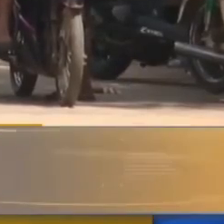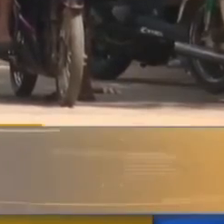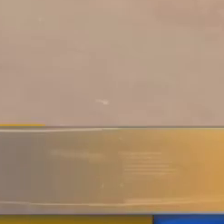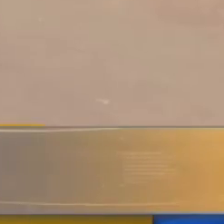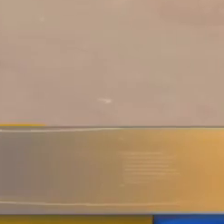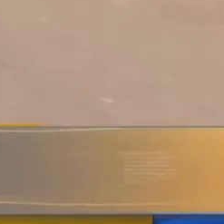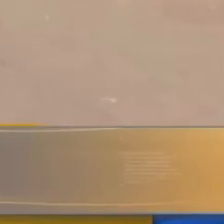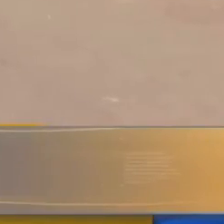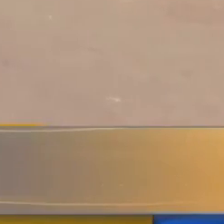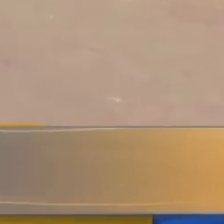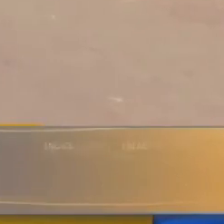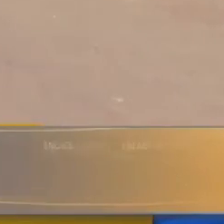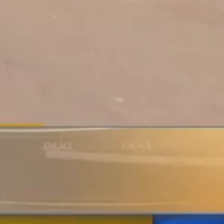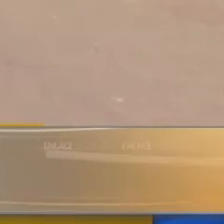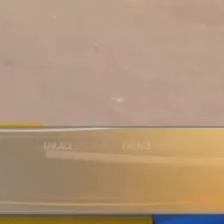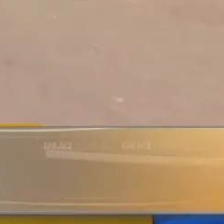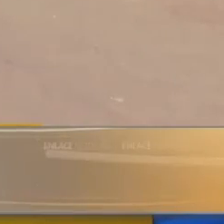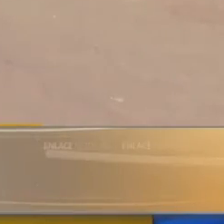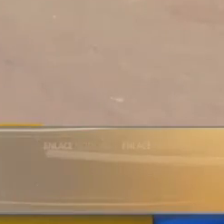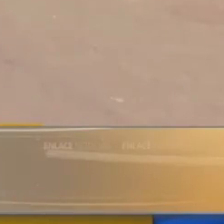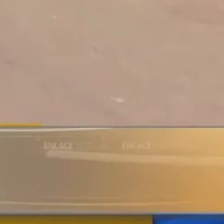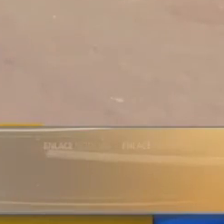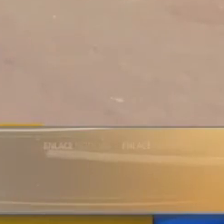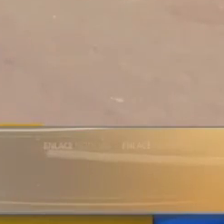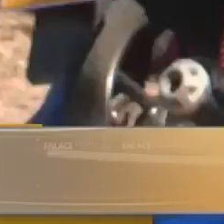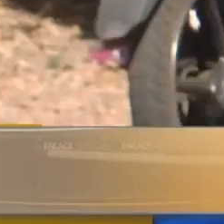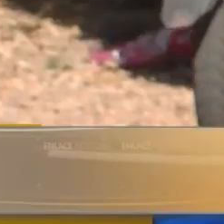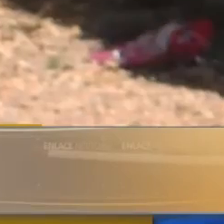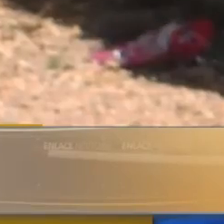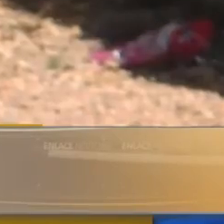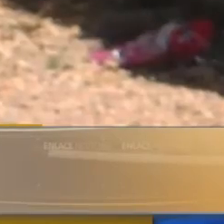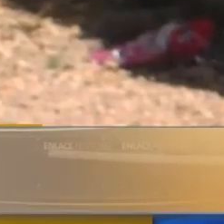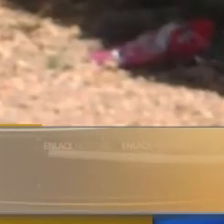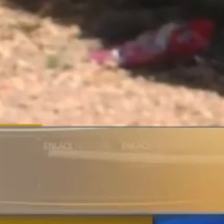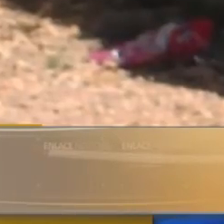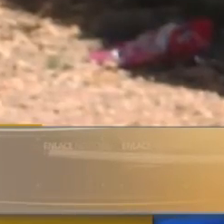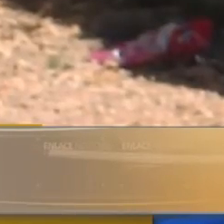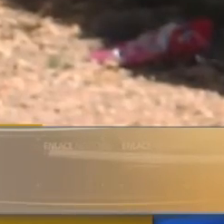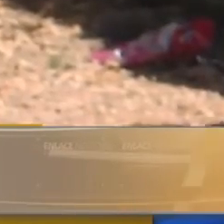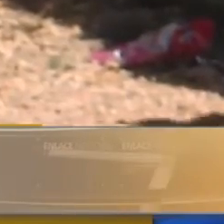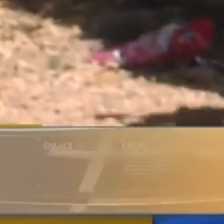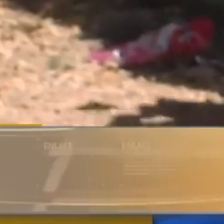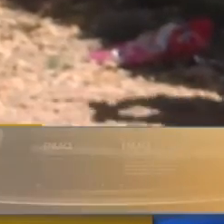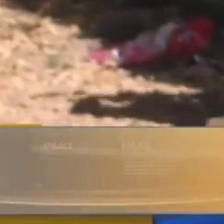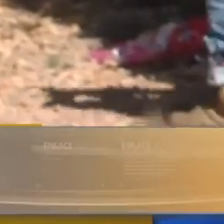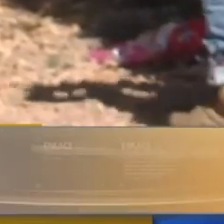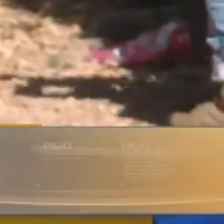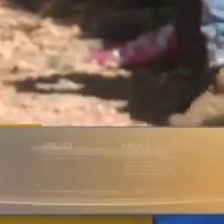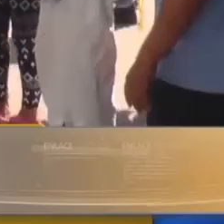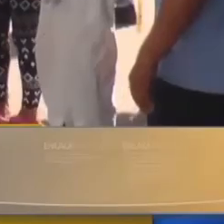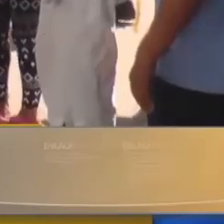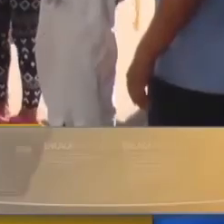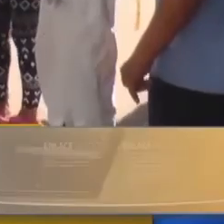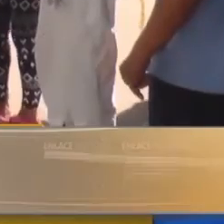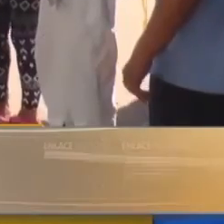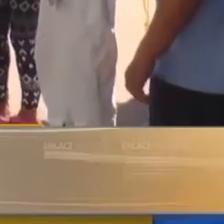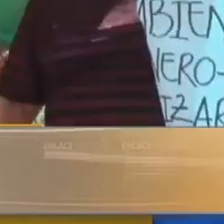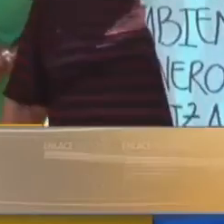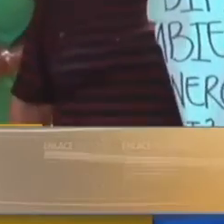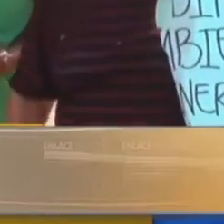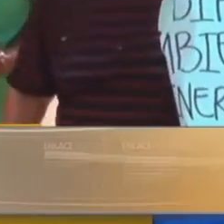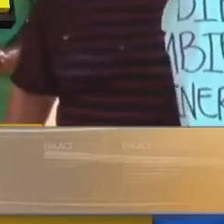Superada crisis en la Lizama, llegaron acuerdos Comunidad y Ecopetrol para la gasificación de esta zona rural de Barranca Bermeja y San Vicente de Chucurí. El próximo